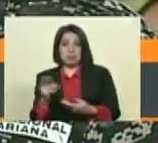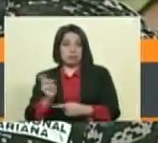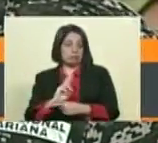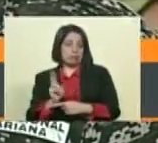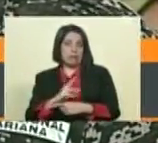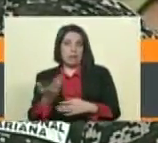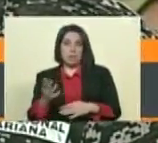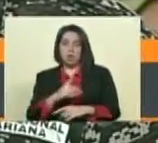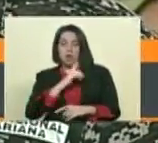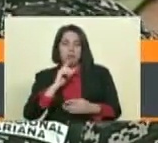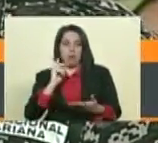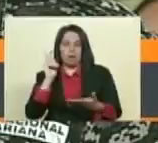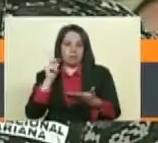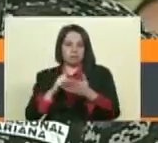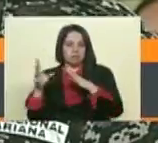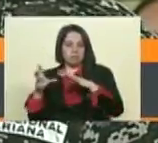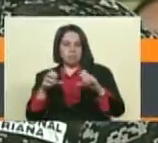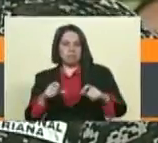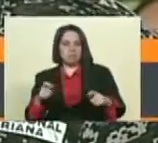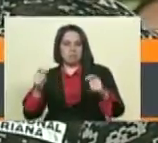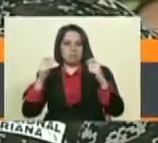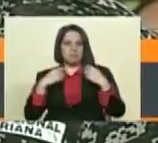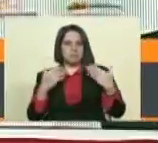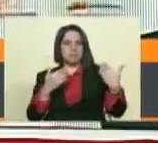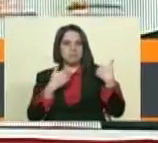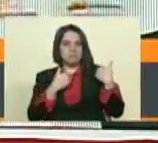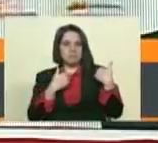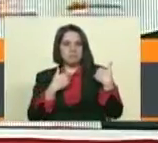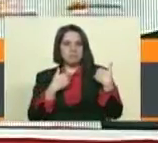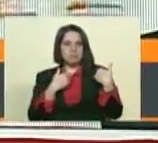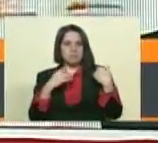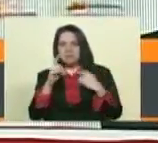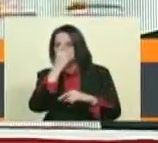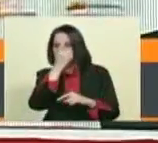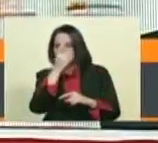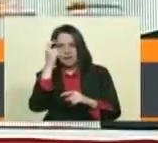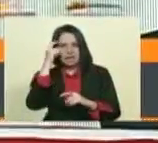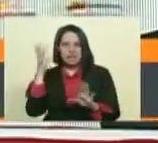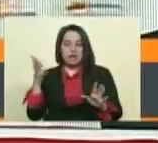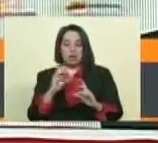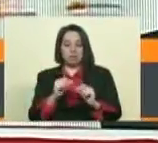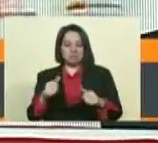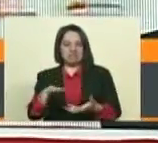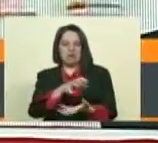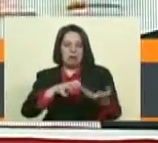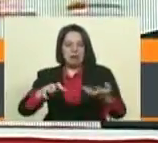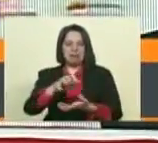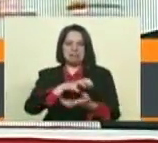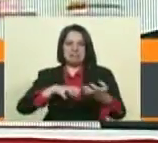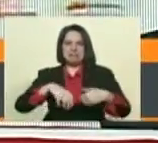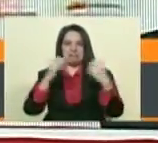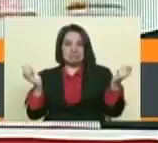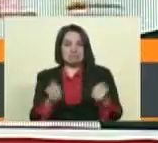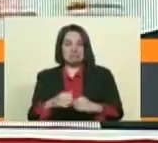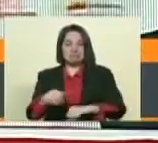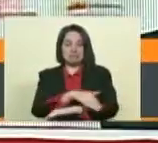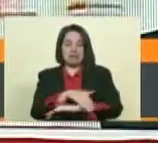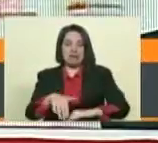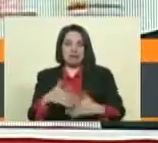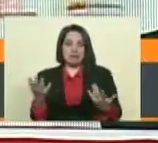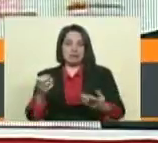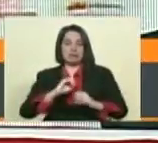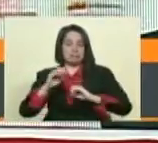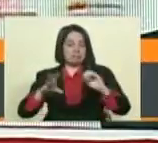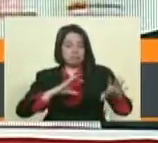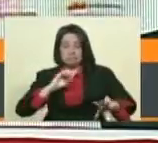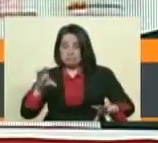Fue nombrado, vino acá, tomó su cargo y desde el primer día le tocó lidiar con las guarimbas, personalmente. Conoce